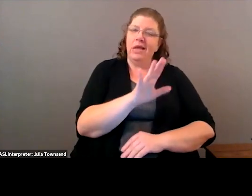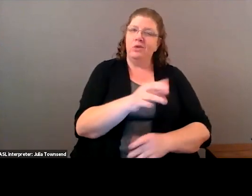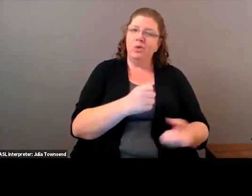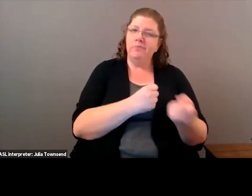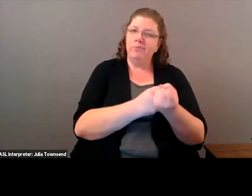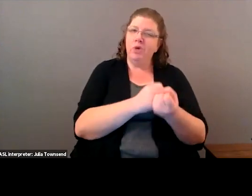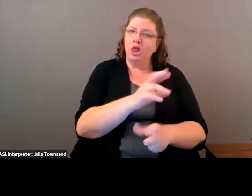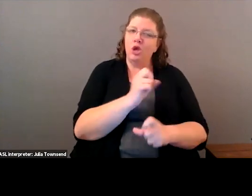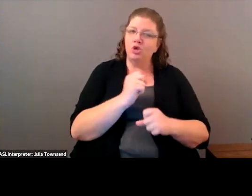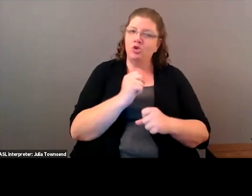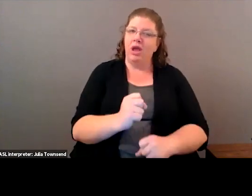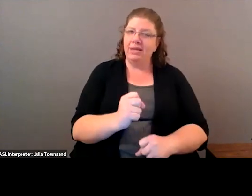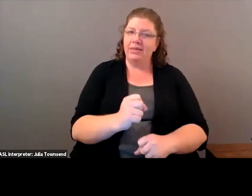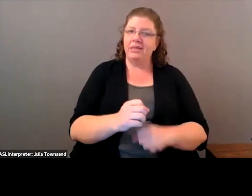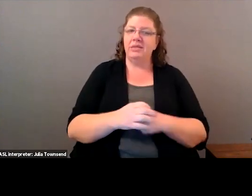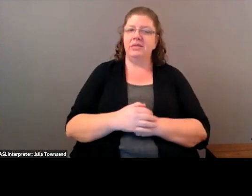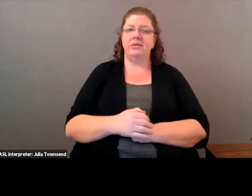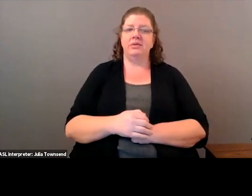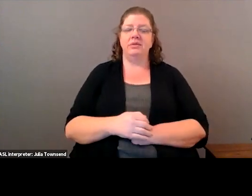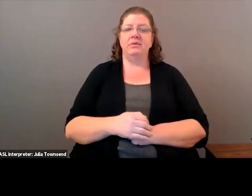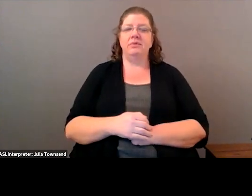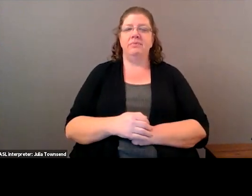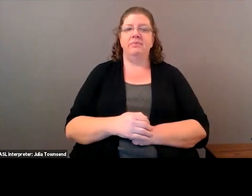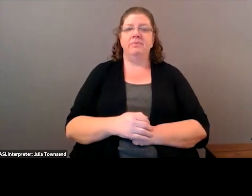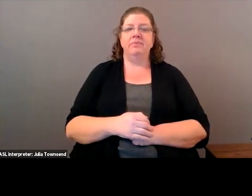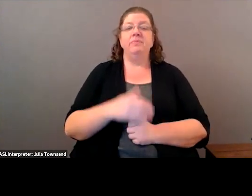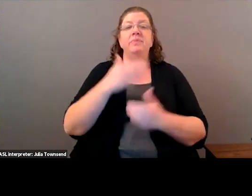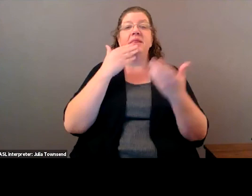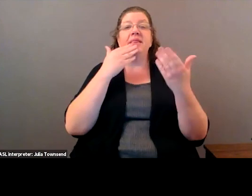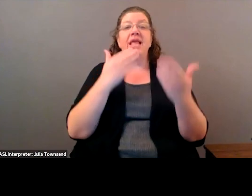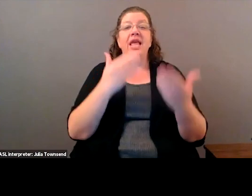Tiempo. escuela, sí, gracias.